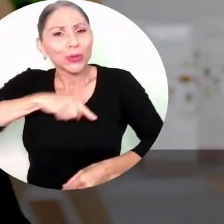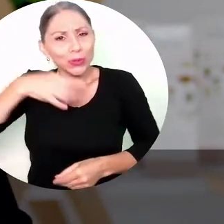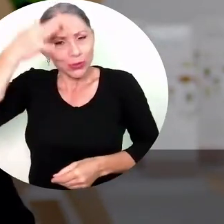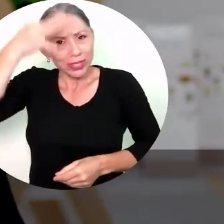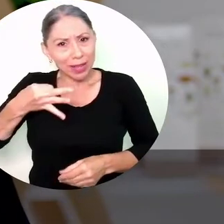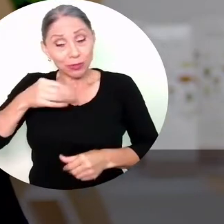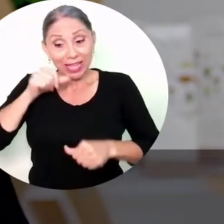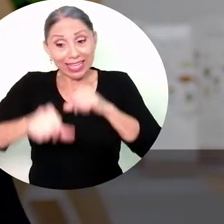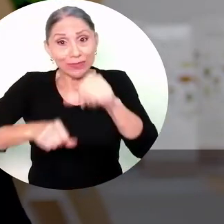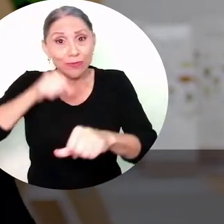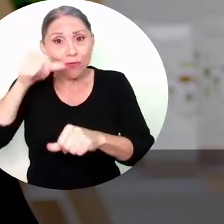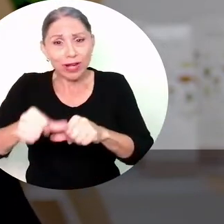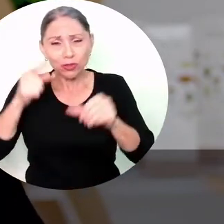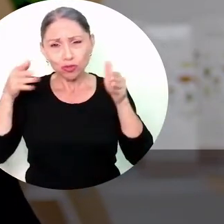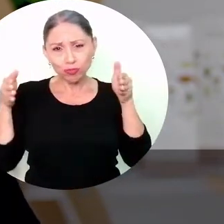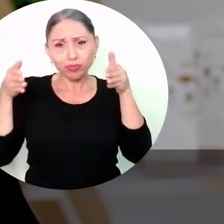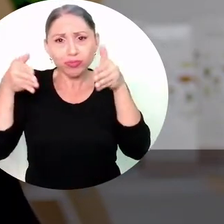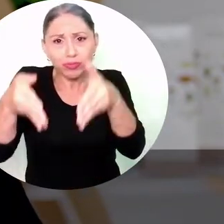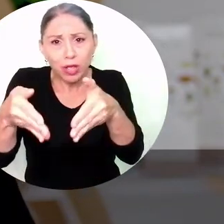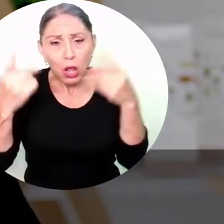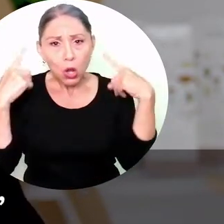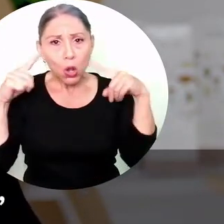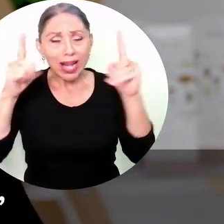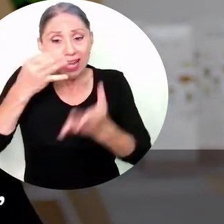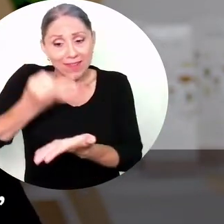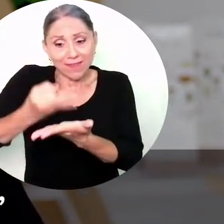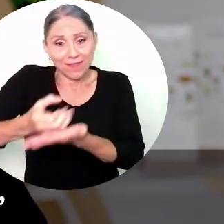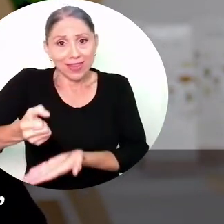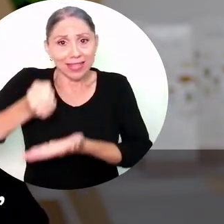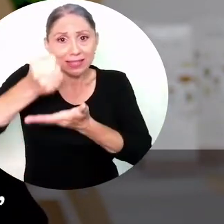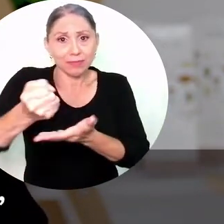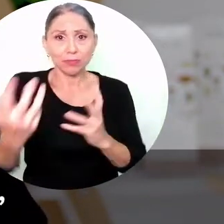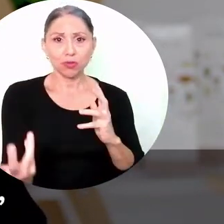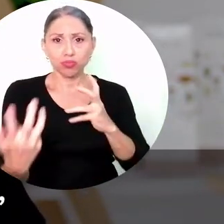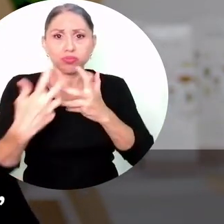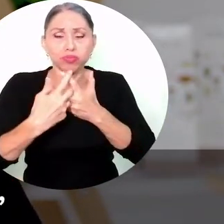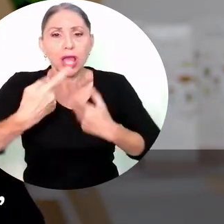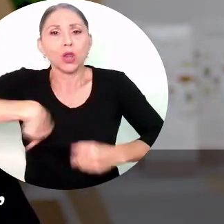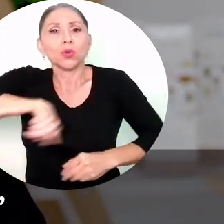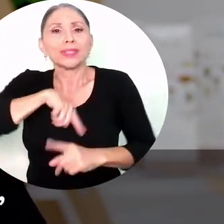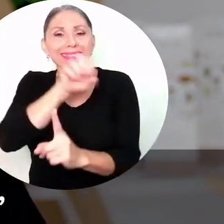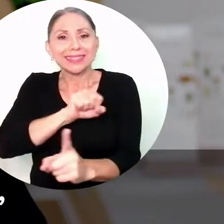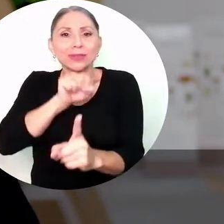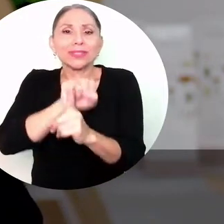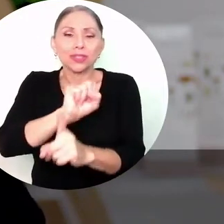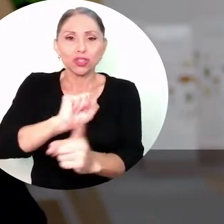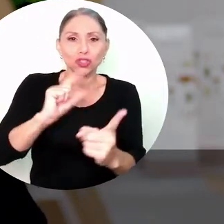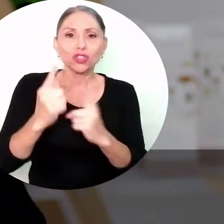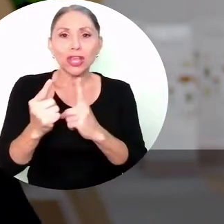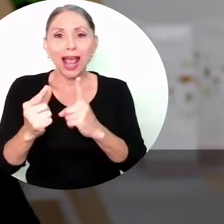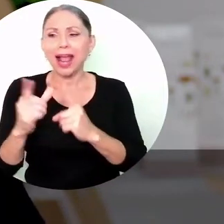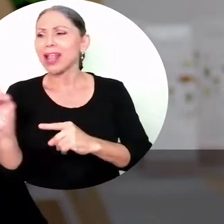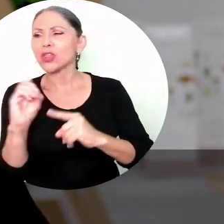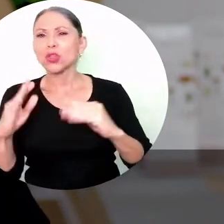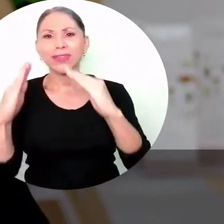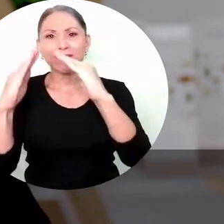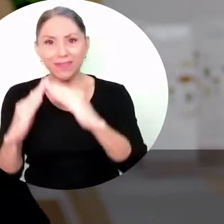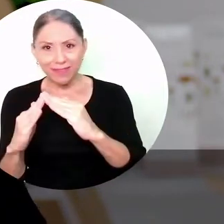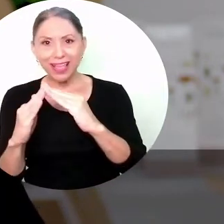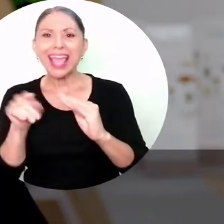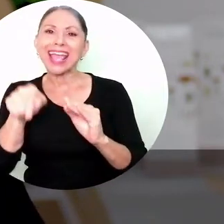que enfocar los esfuerzos en generar financiamientos que se acoplen a nuestras realidades sociales, geográficas,